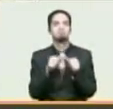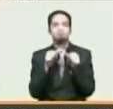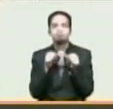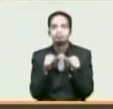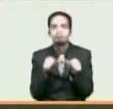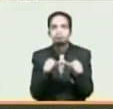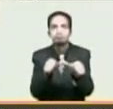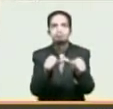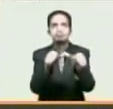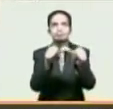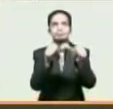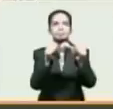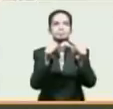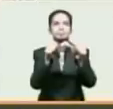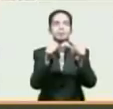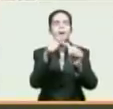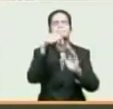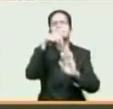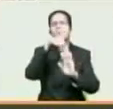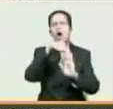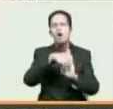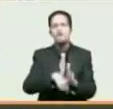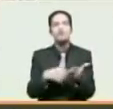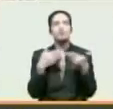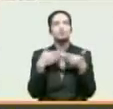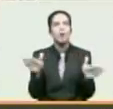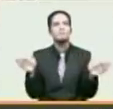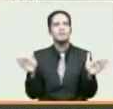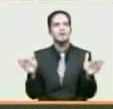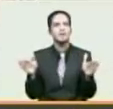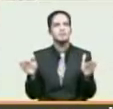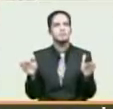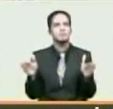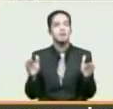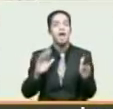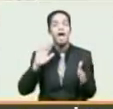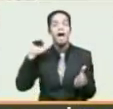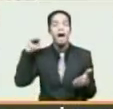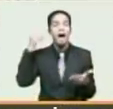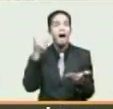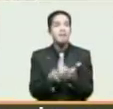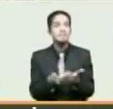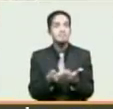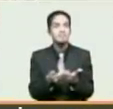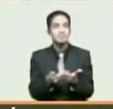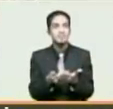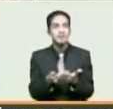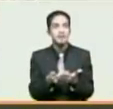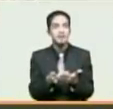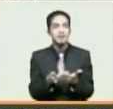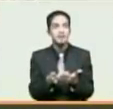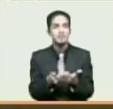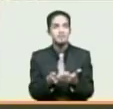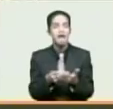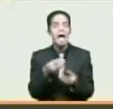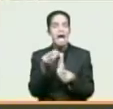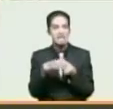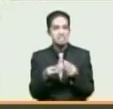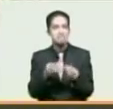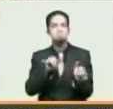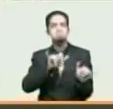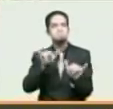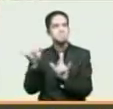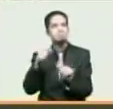contrario, está profundamente abierto. Hasta que no logremos lo que nuestro libertador dijo ahí en